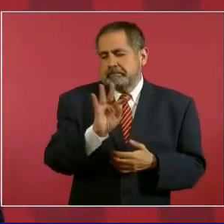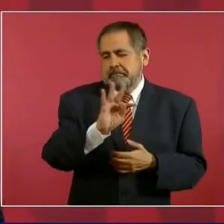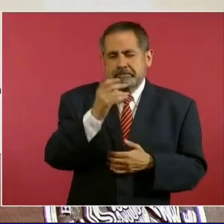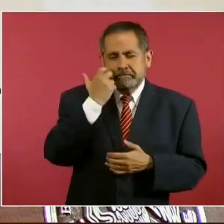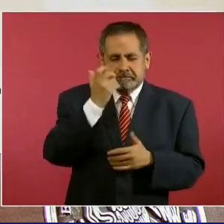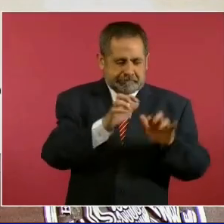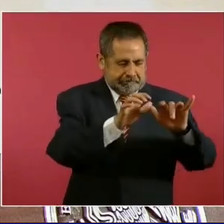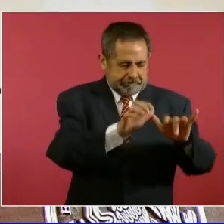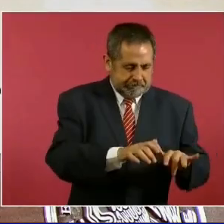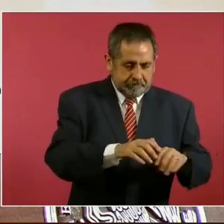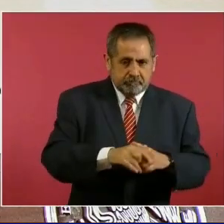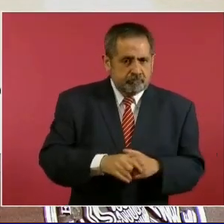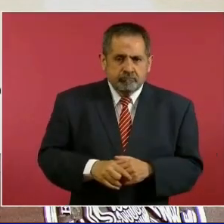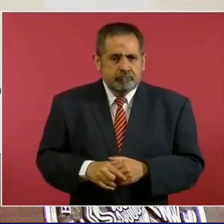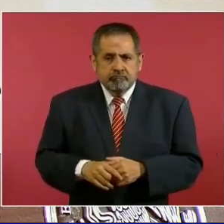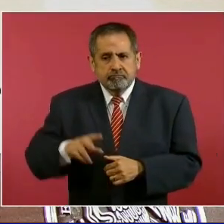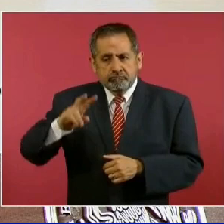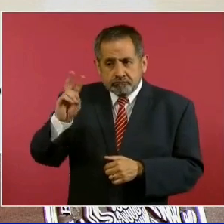a las 12.